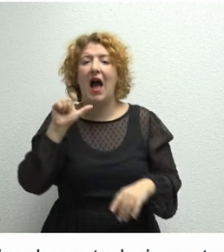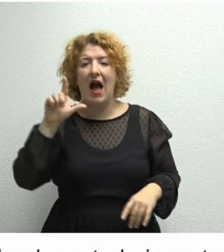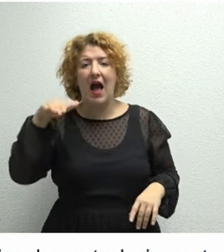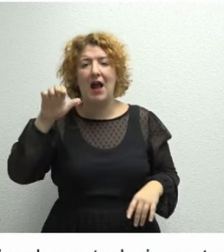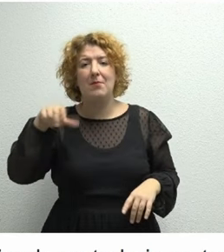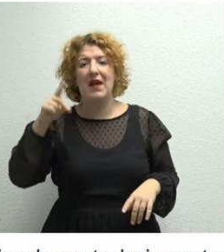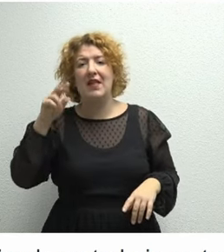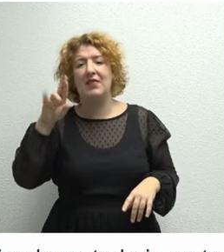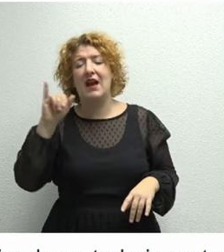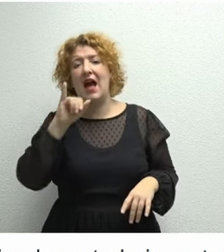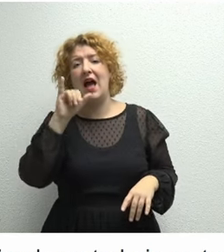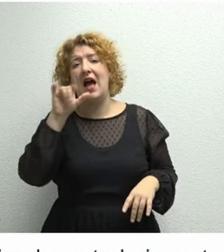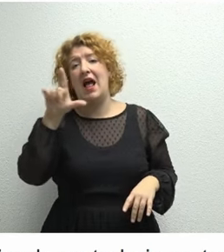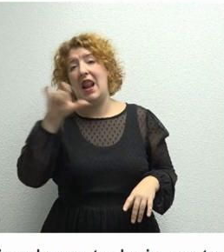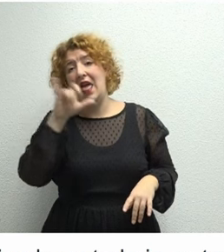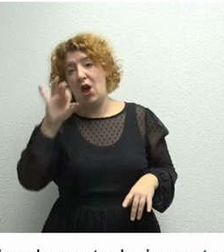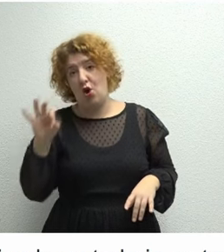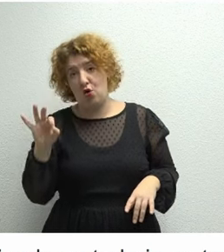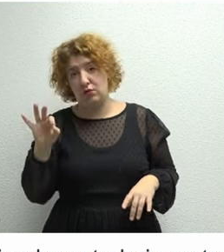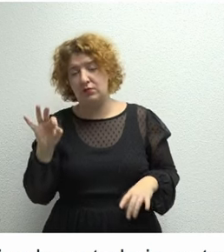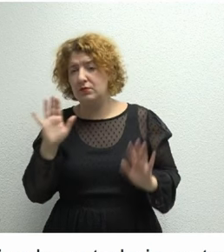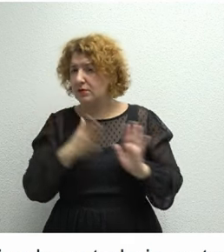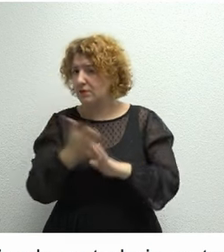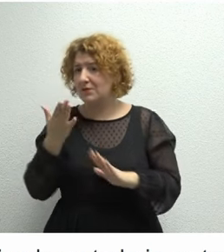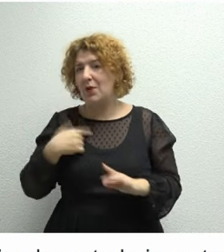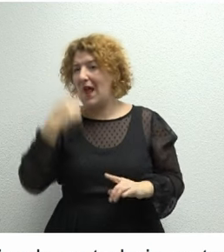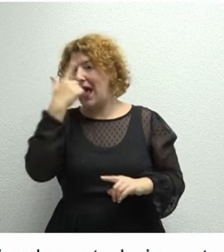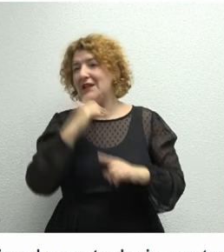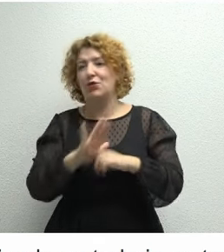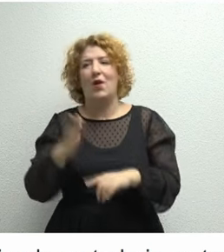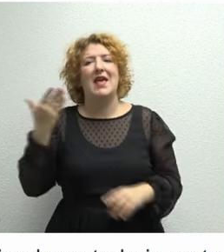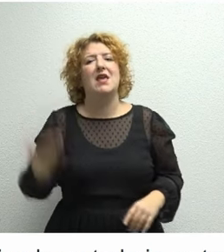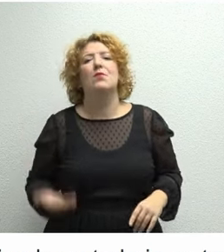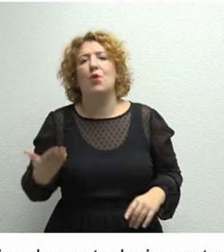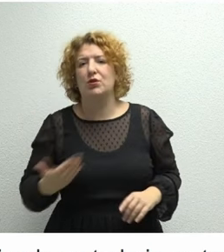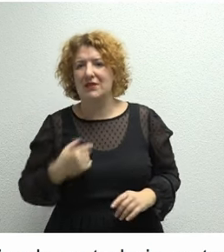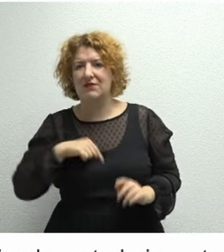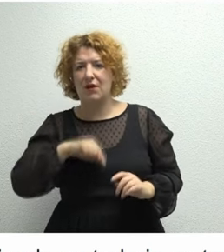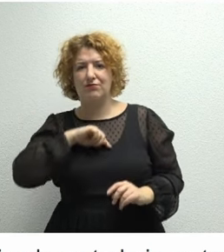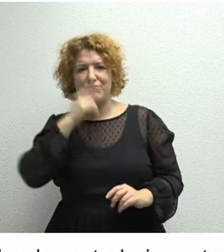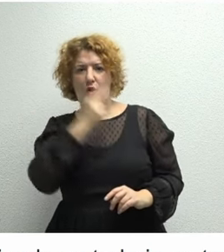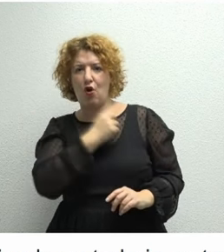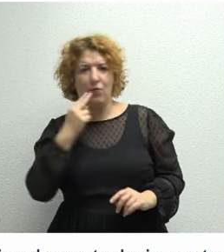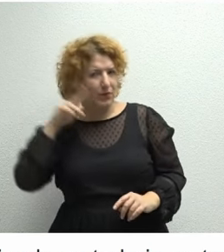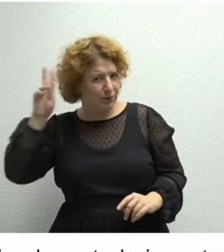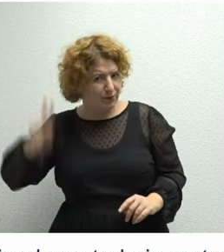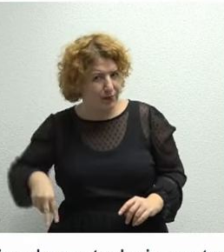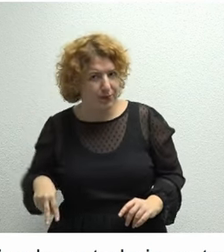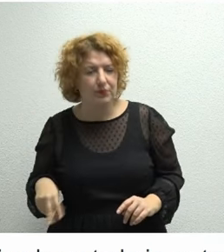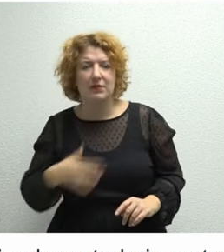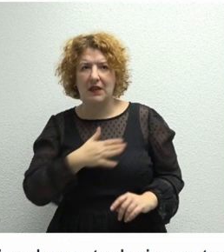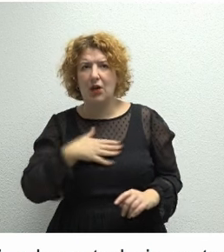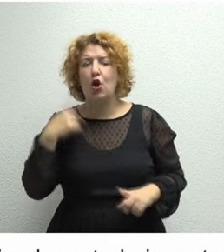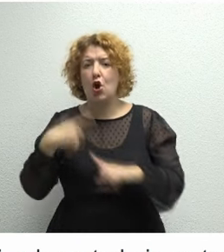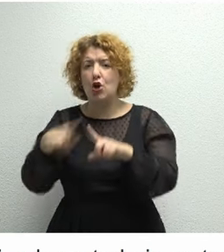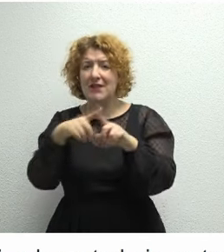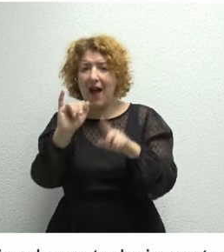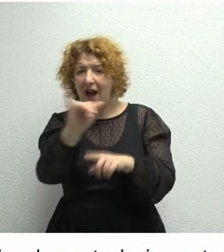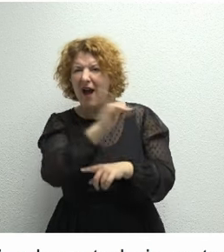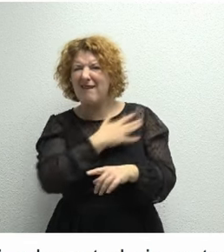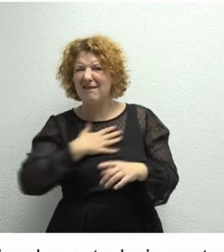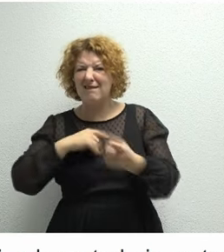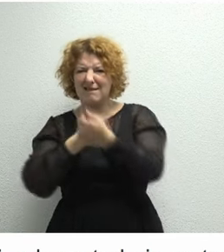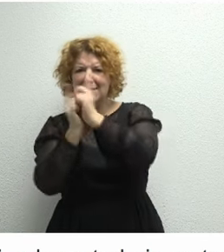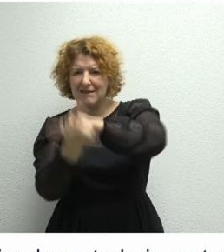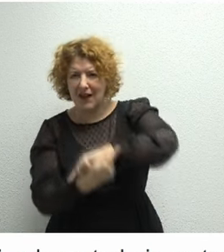dicho las compañeras esta mañana aquí es muy importante la actitud el estar comprometido el El querer cambiar las cosas y el estar